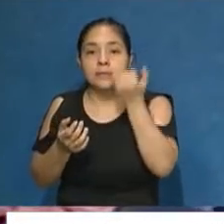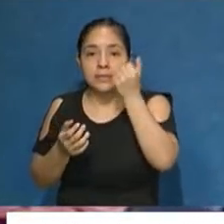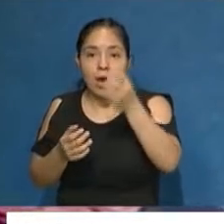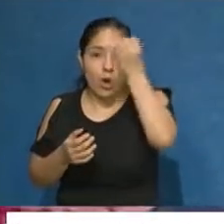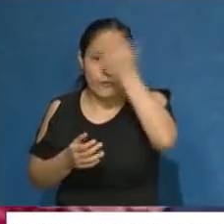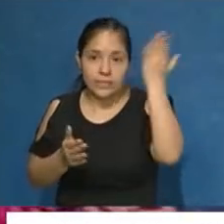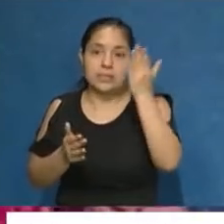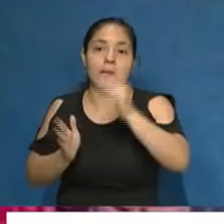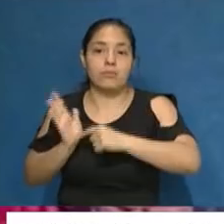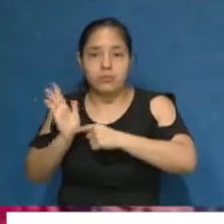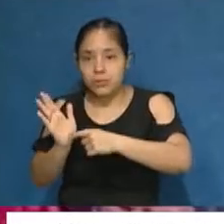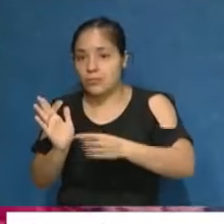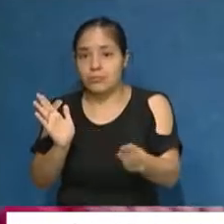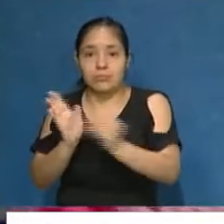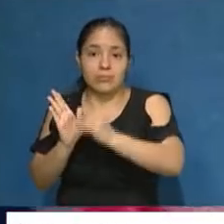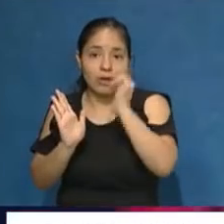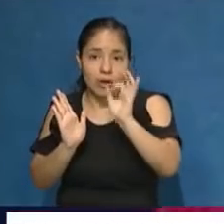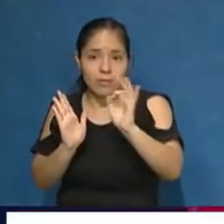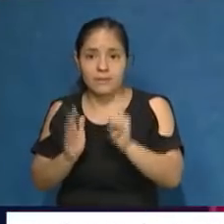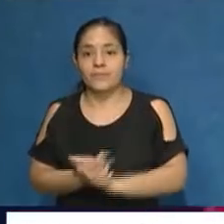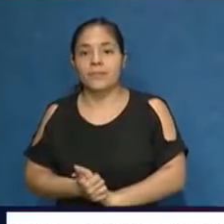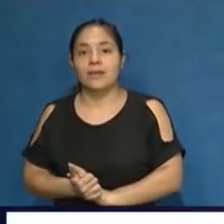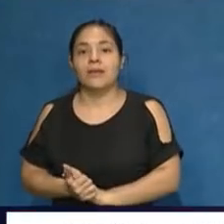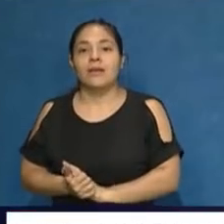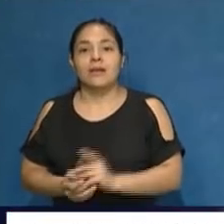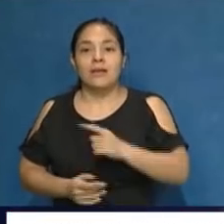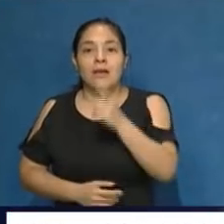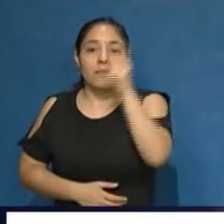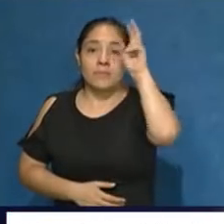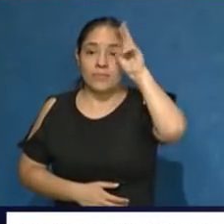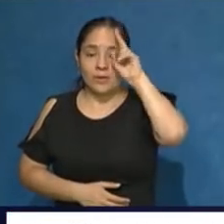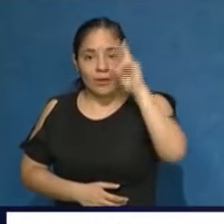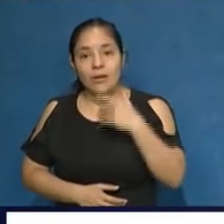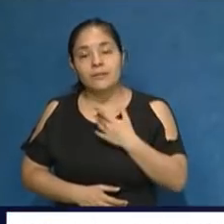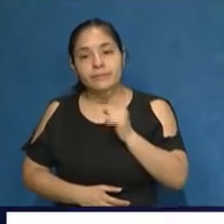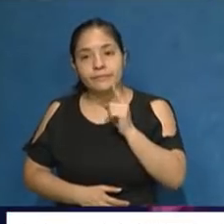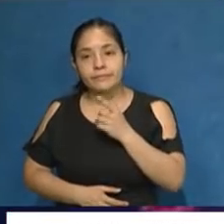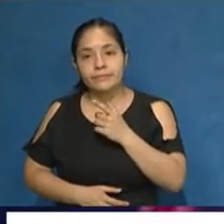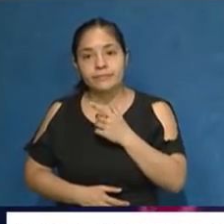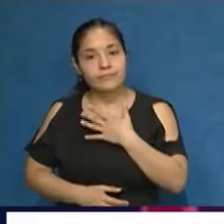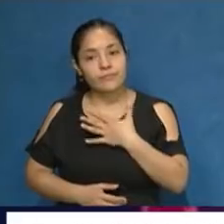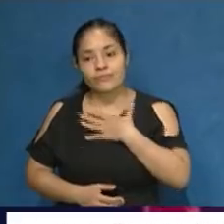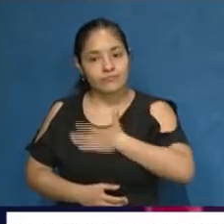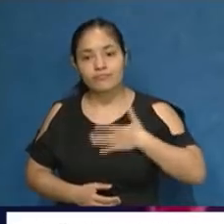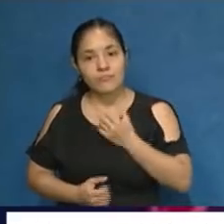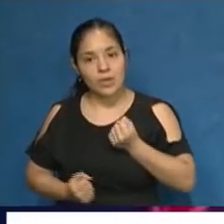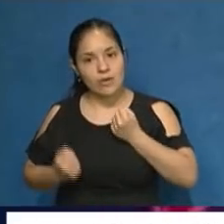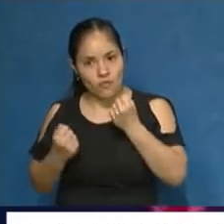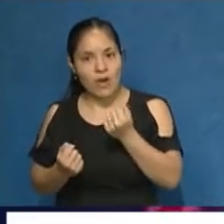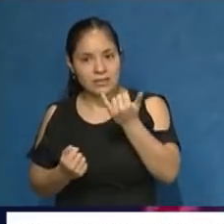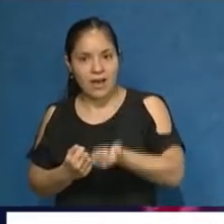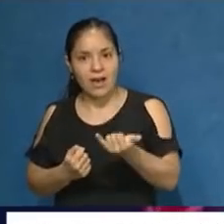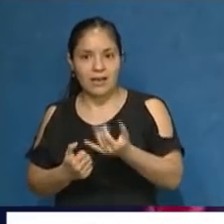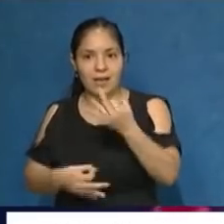boletín oficial, de hecho, el calendario. El hecho inédito es que un gobernador tenga la valentía de Alfredo Cornejo de participar en